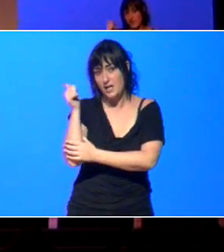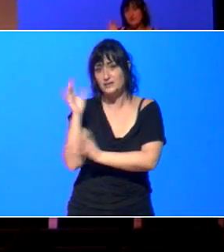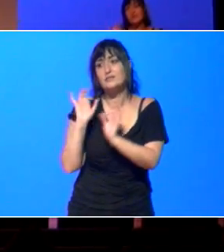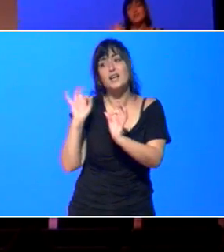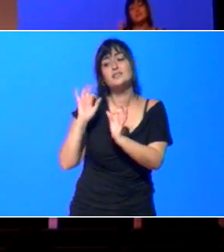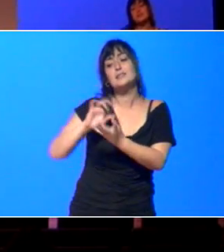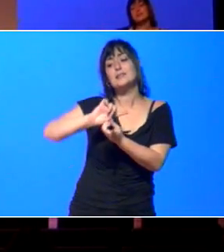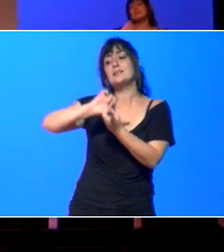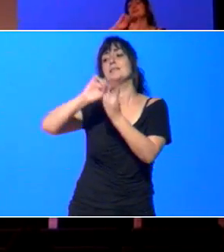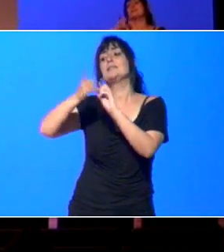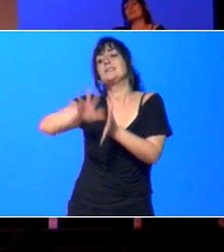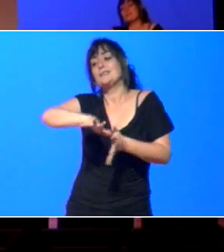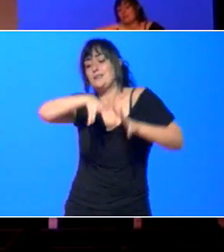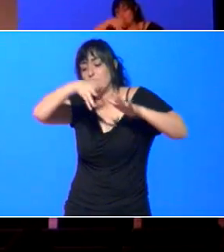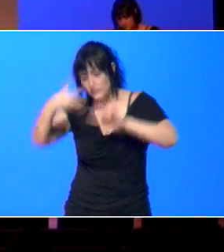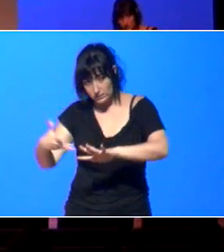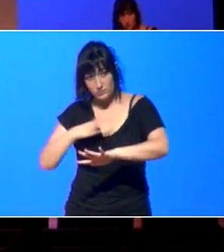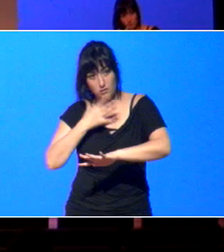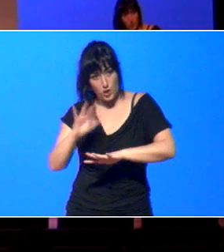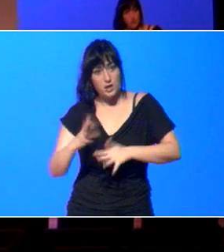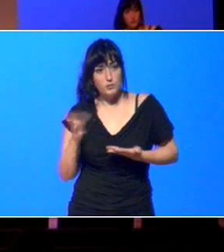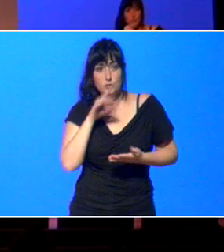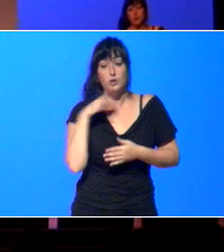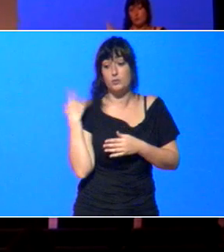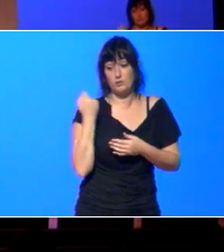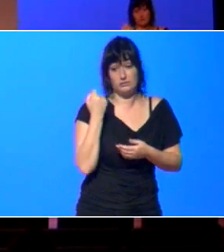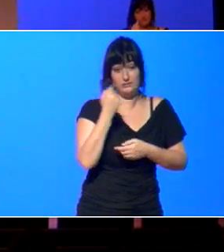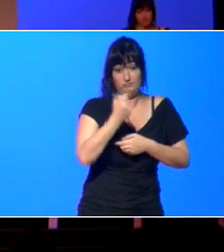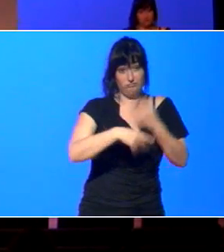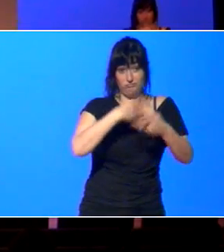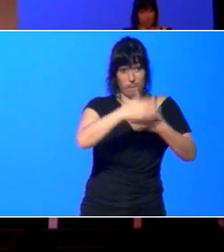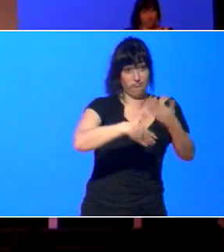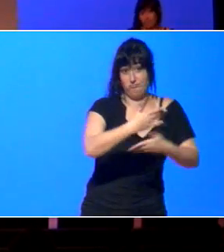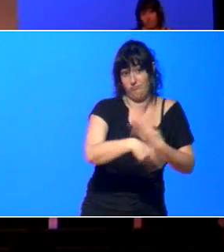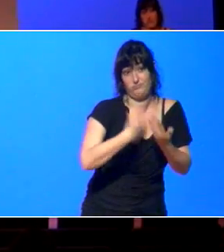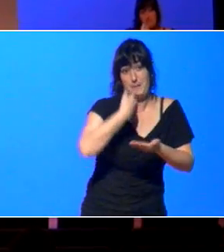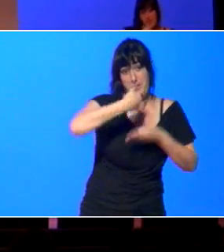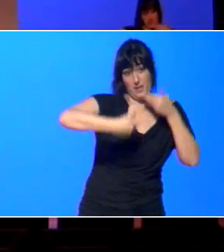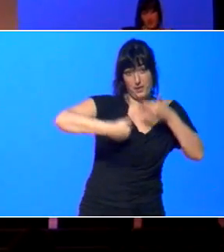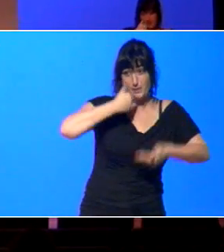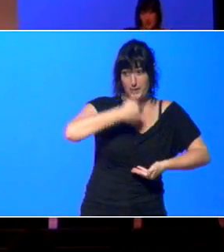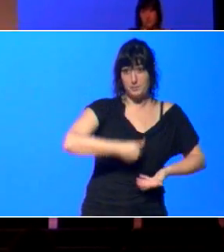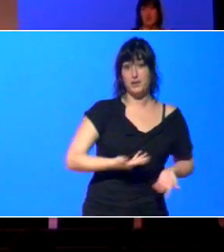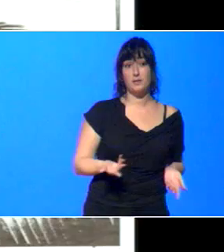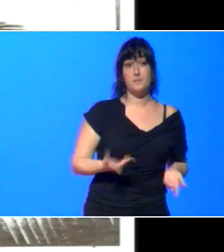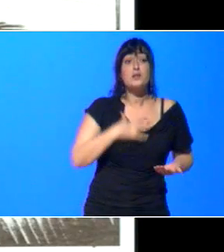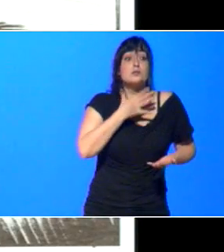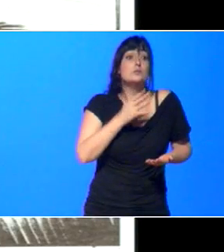mejoras que nos están continuamente demandando. De ahí que tal vez la